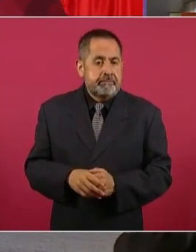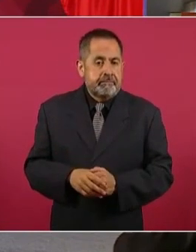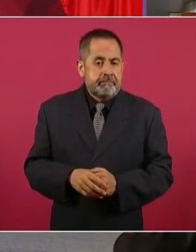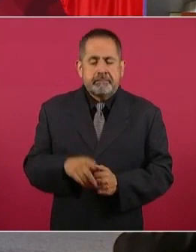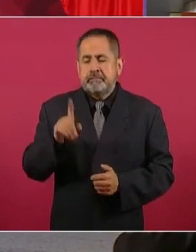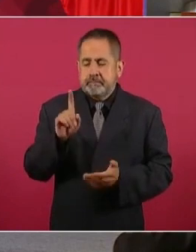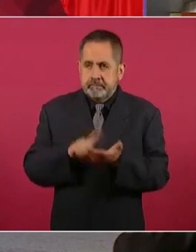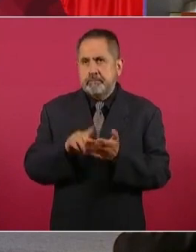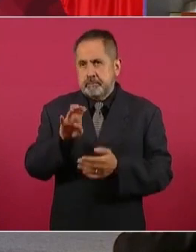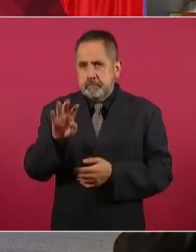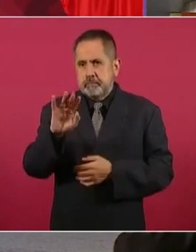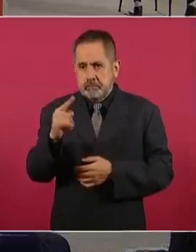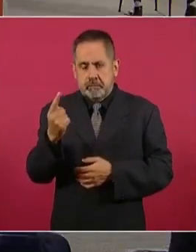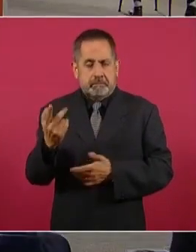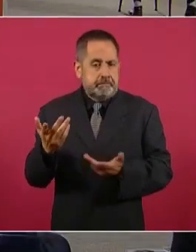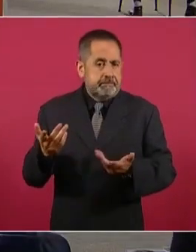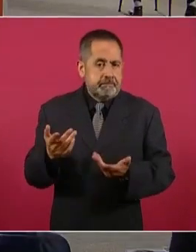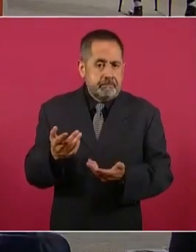1,451.